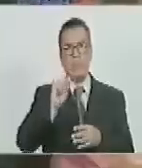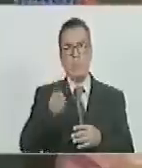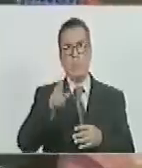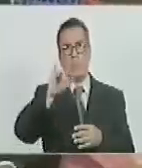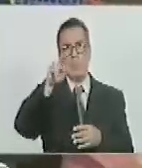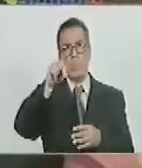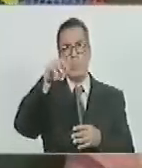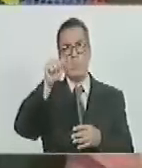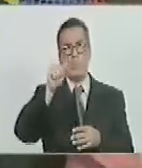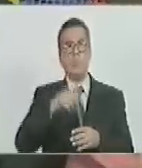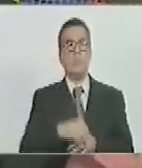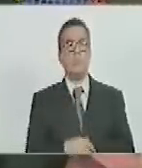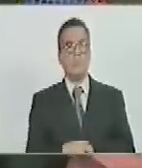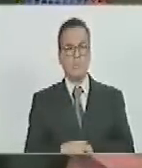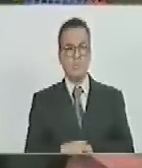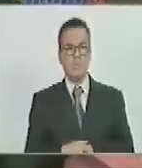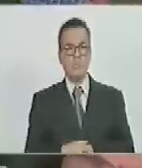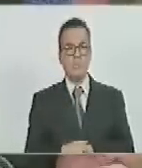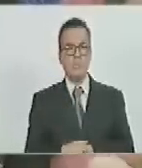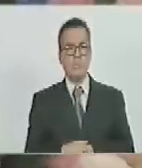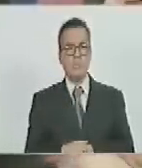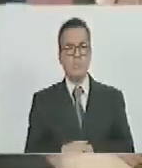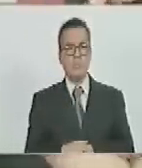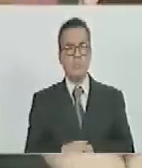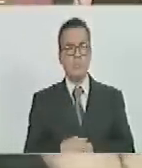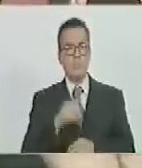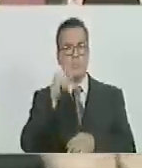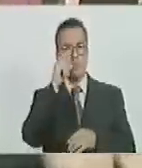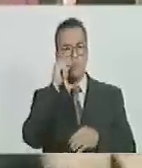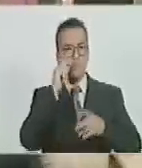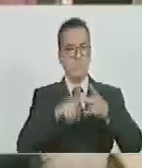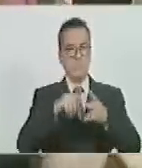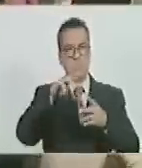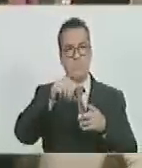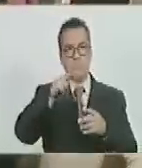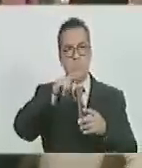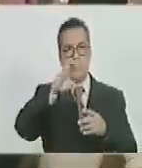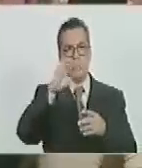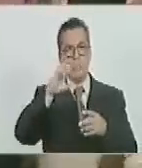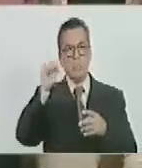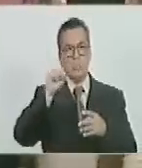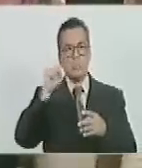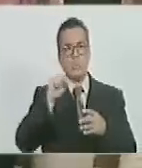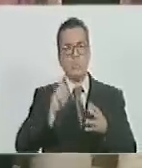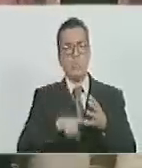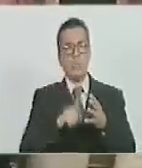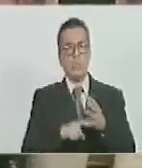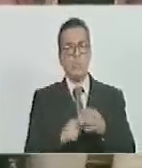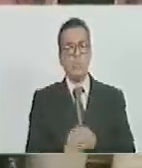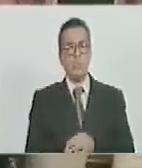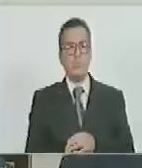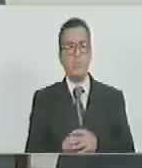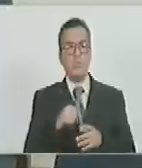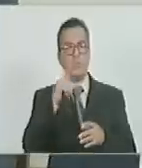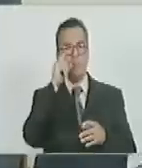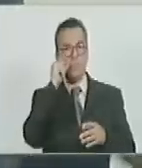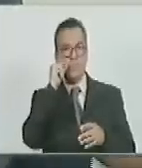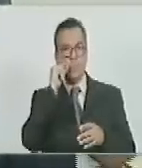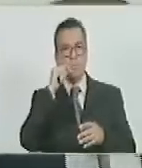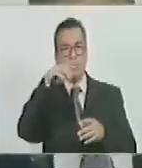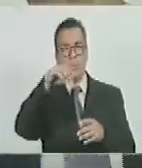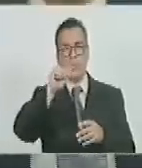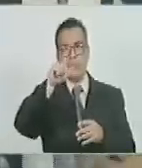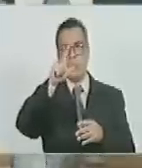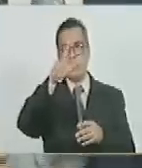Raquel Aristizábal, el ciudadano Marcos Alejandro Guerrero, el ciudadano